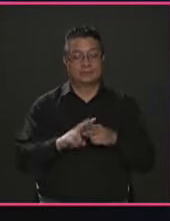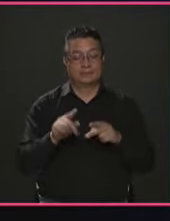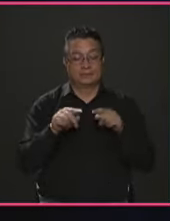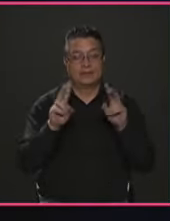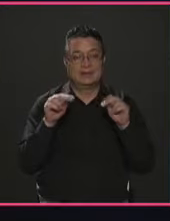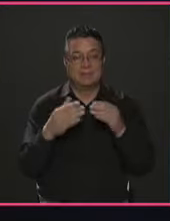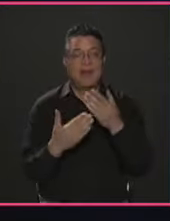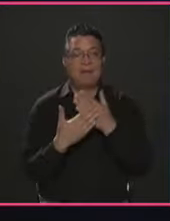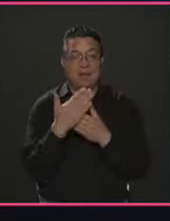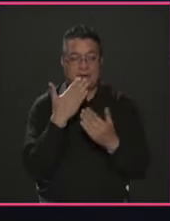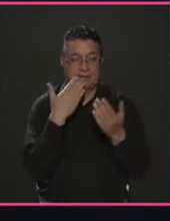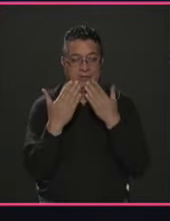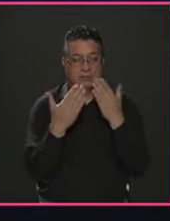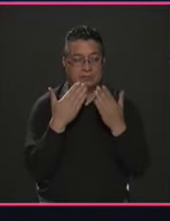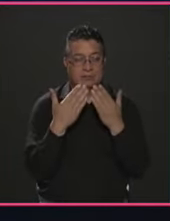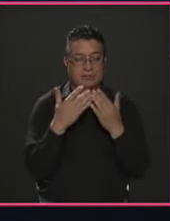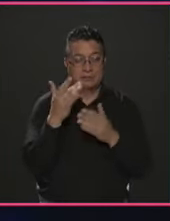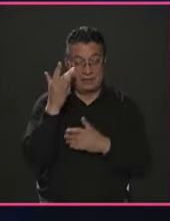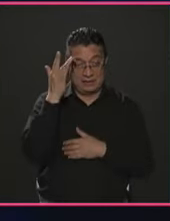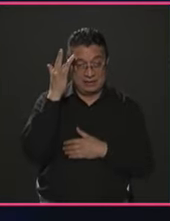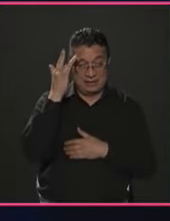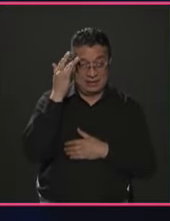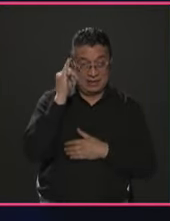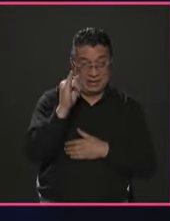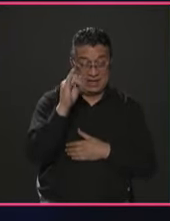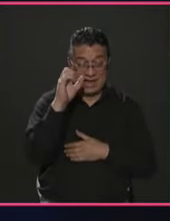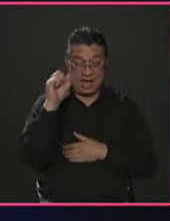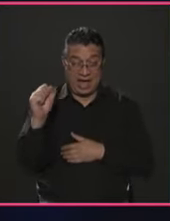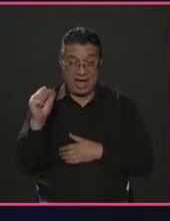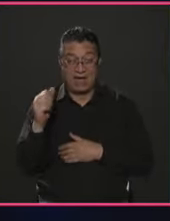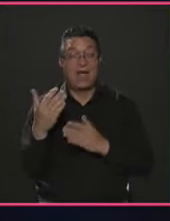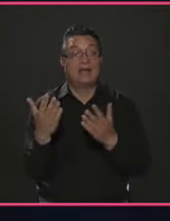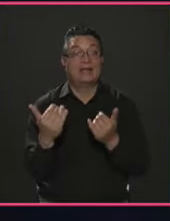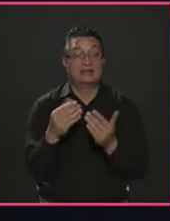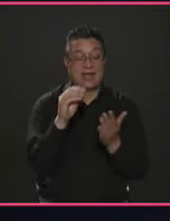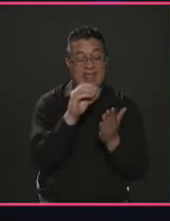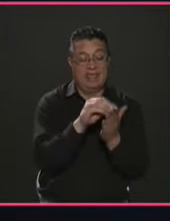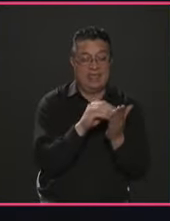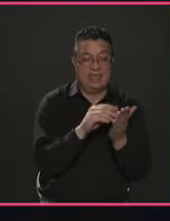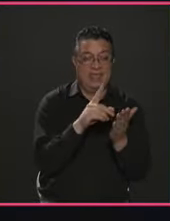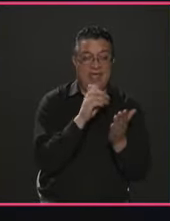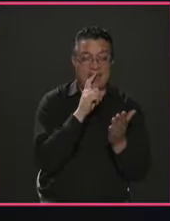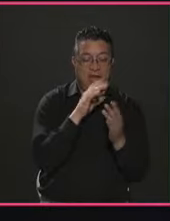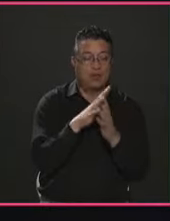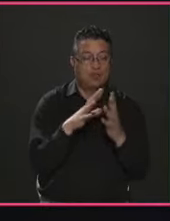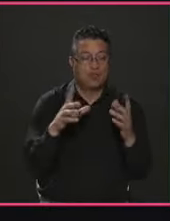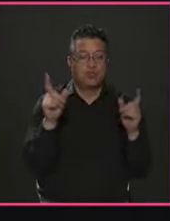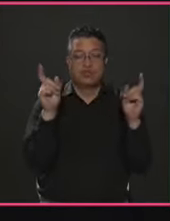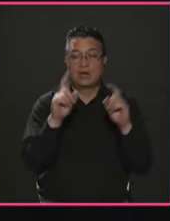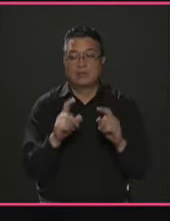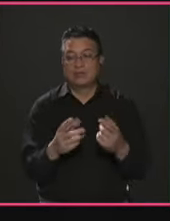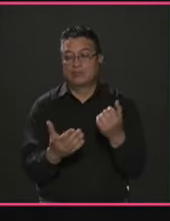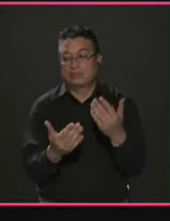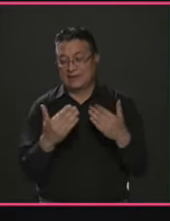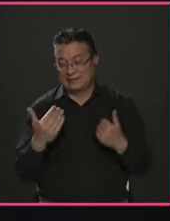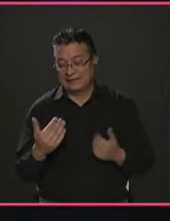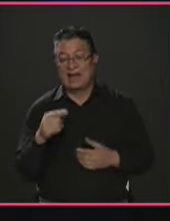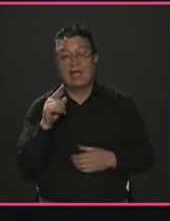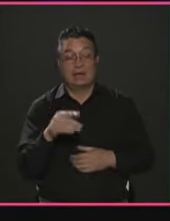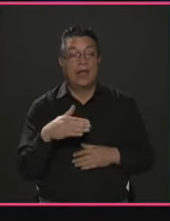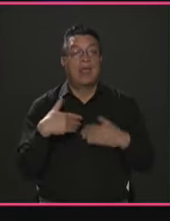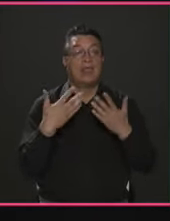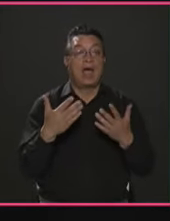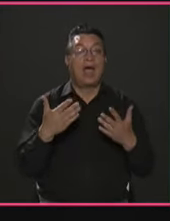hablaban en la mañana que la Inteligencia artificial va a requerir Data centers y mucha energía y el